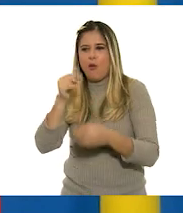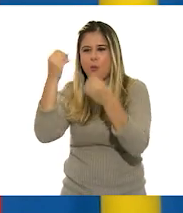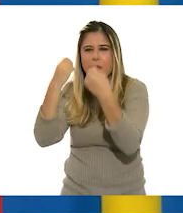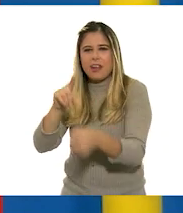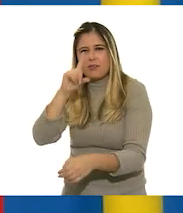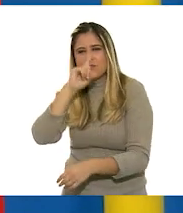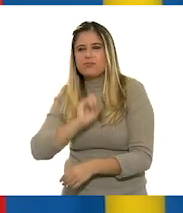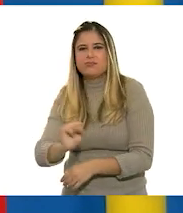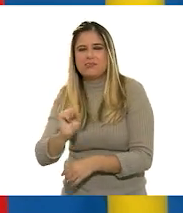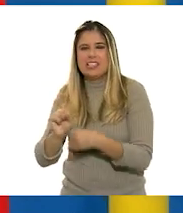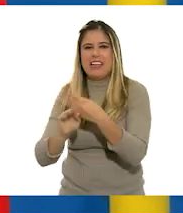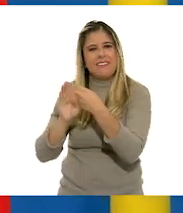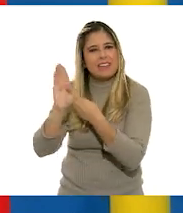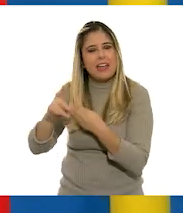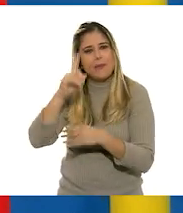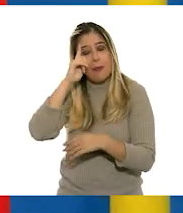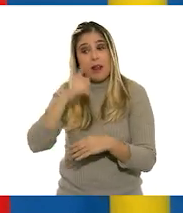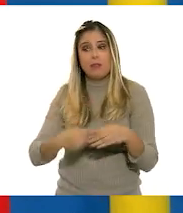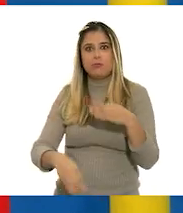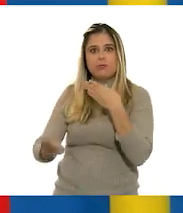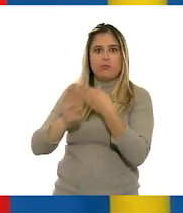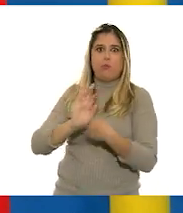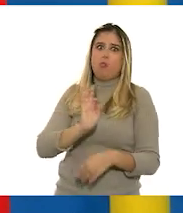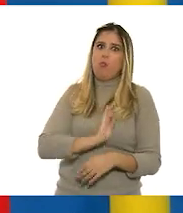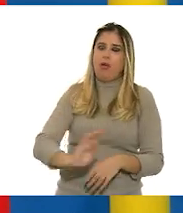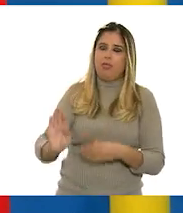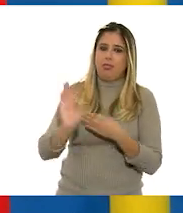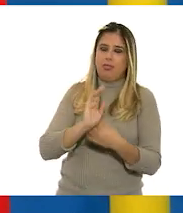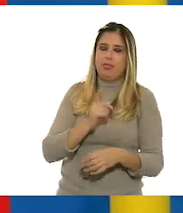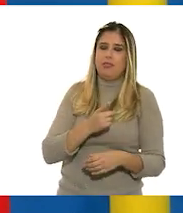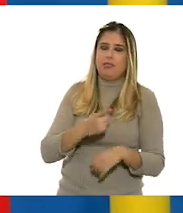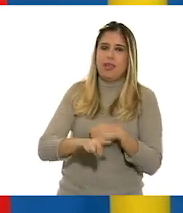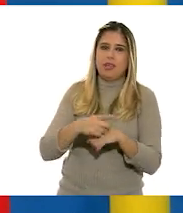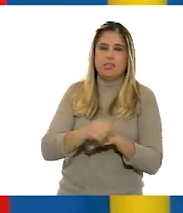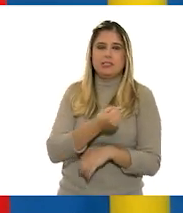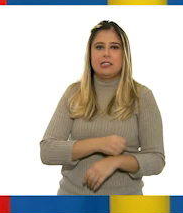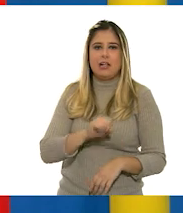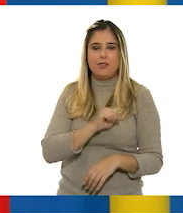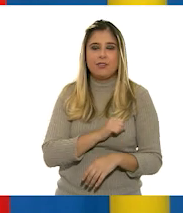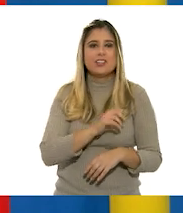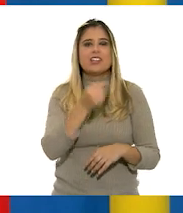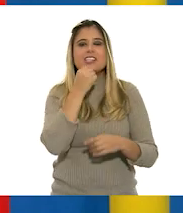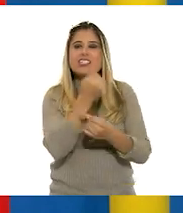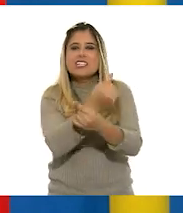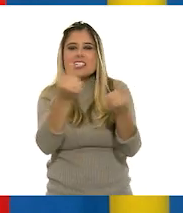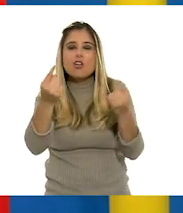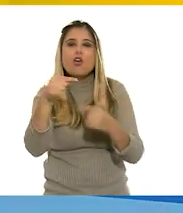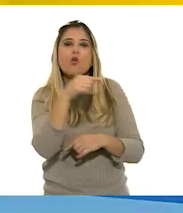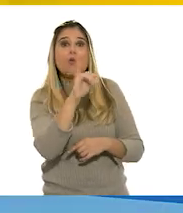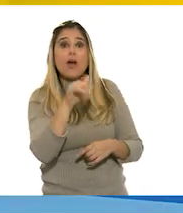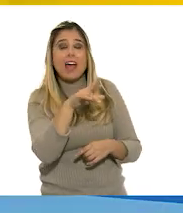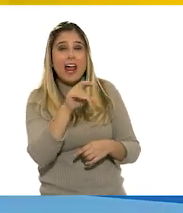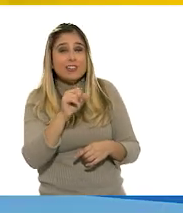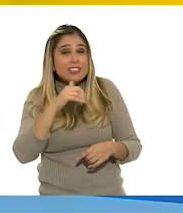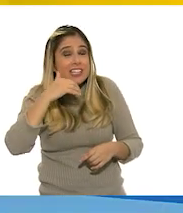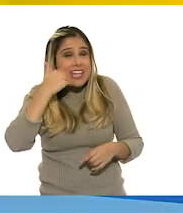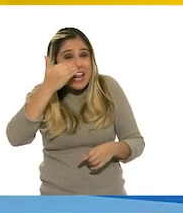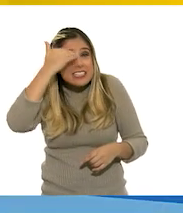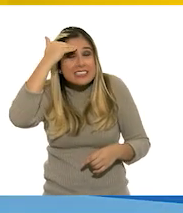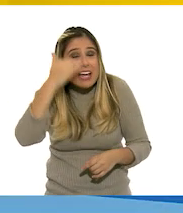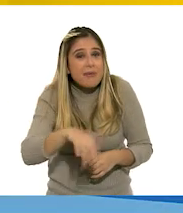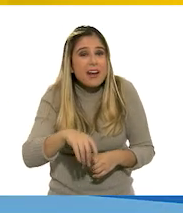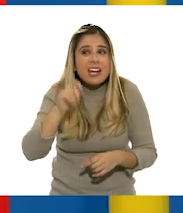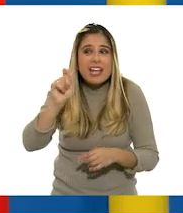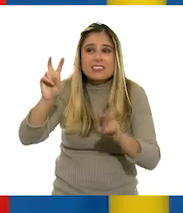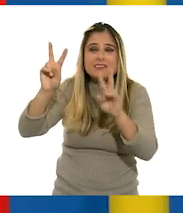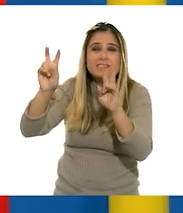alimentos que pueden dañar nuestra salud. Niños y niñas que nos ven, y Juan Carlos, ¿les gustaría saber a qué se le